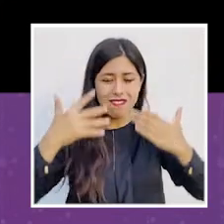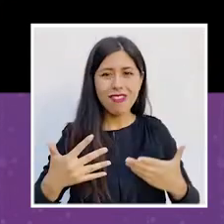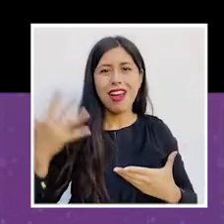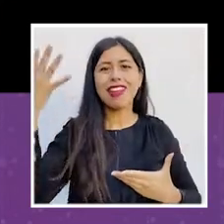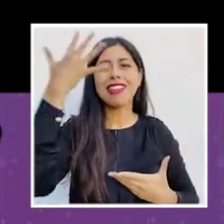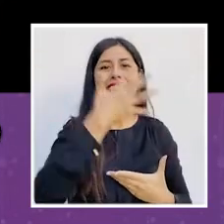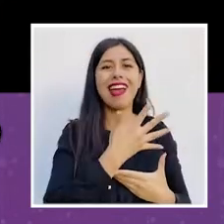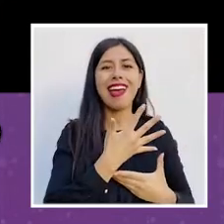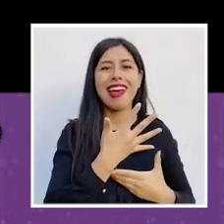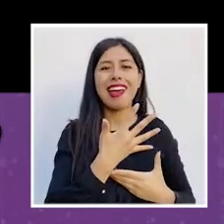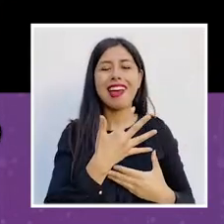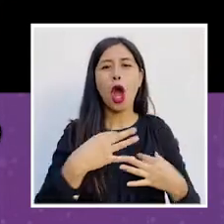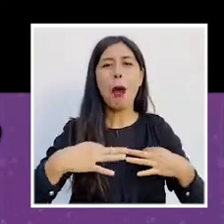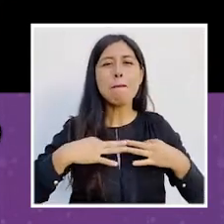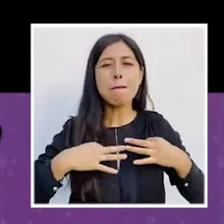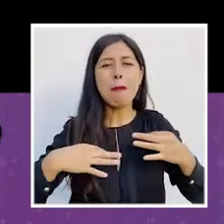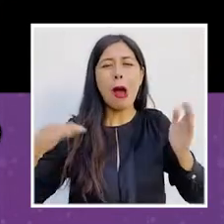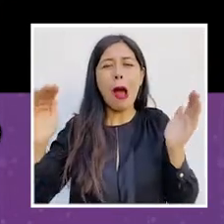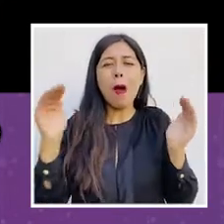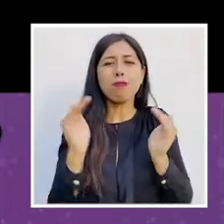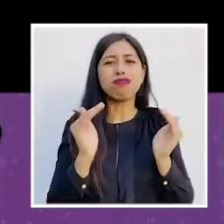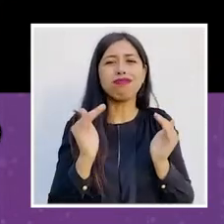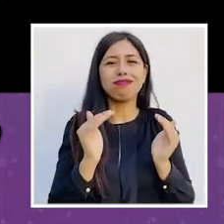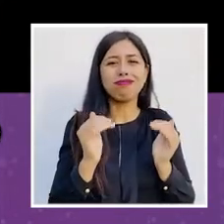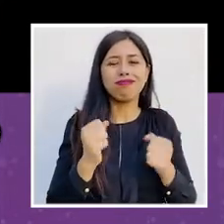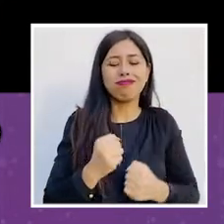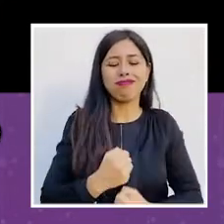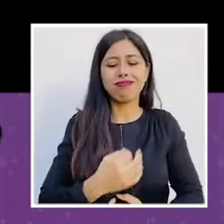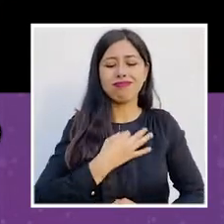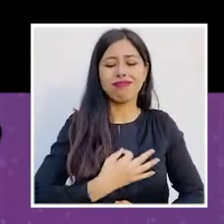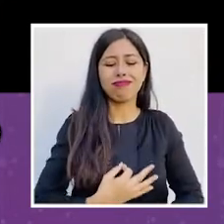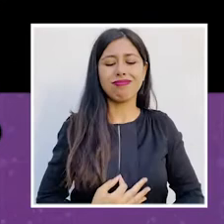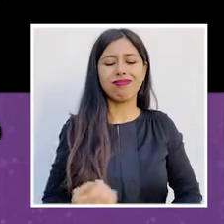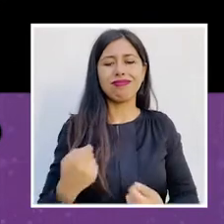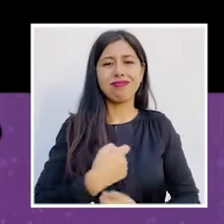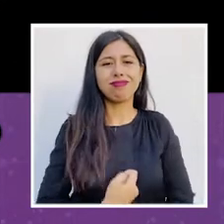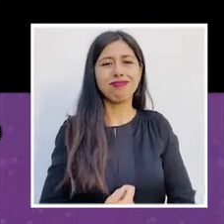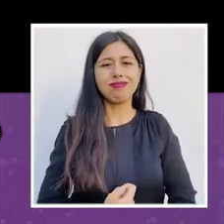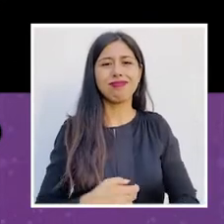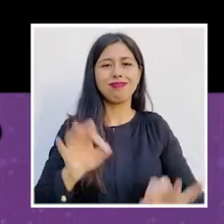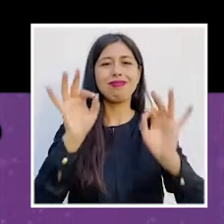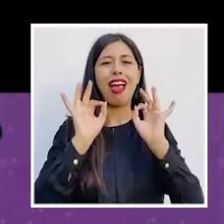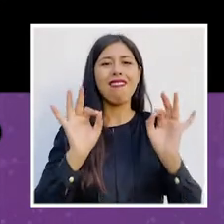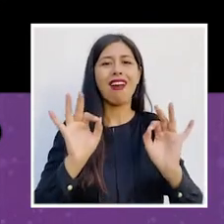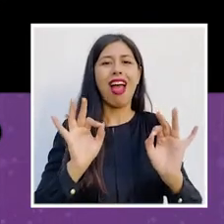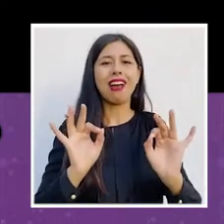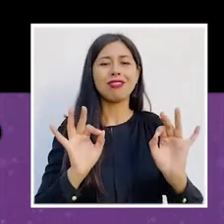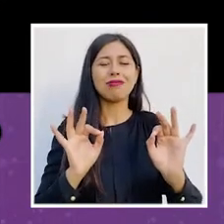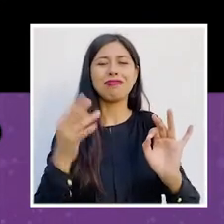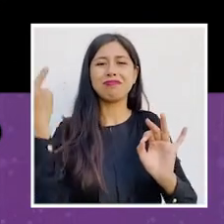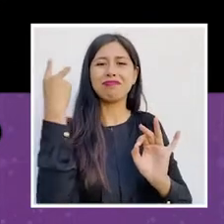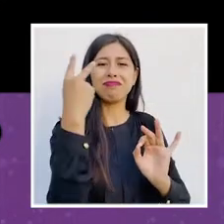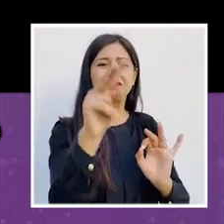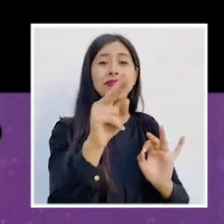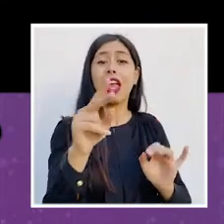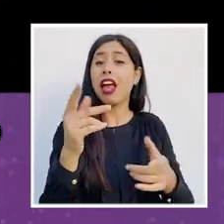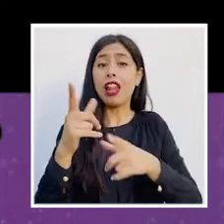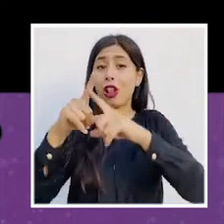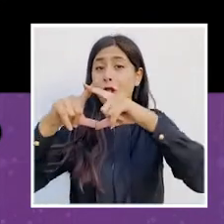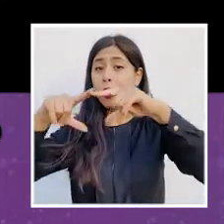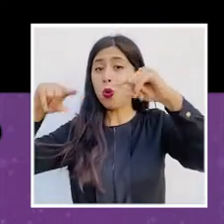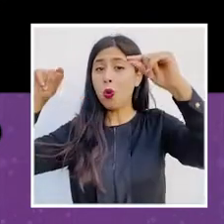se viste de negro, como una especie de traje ajustado, perfecto, hecho a su medida,